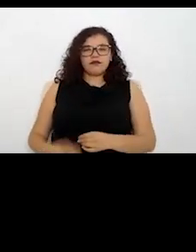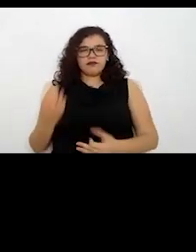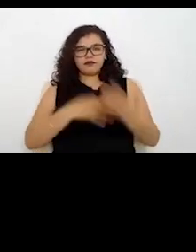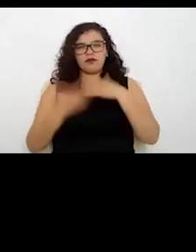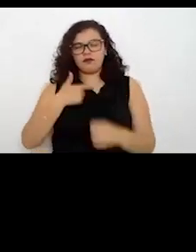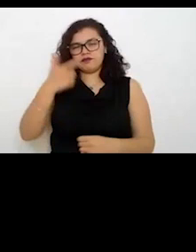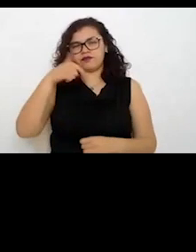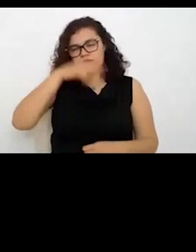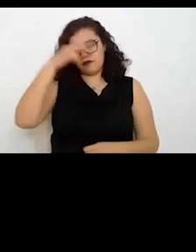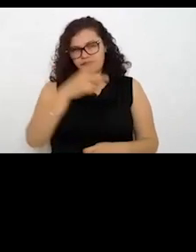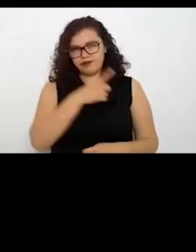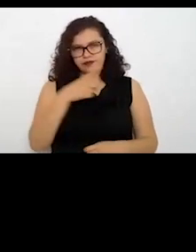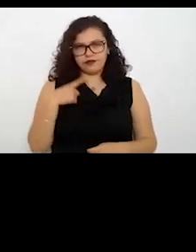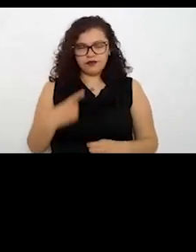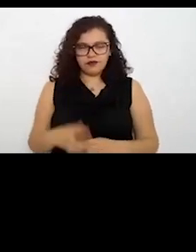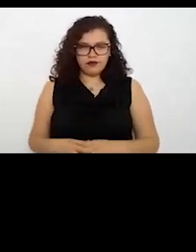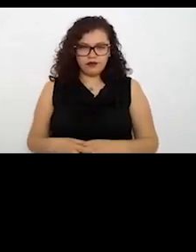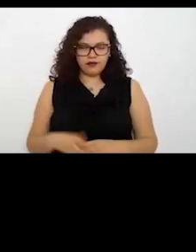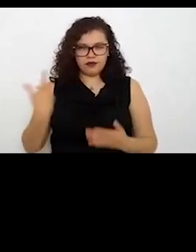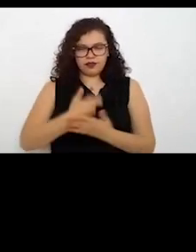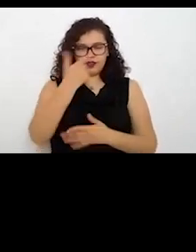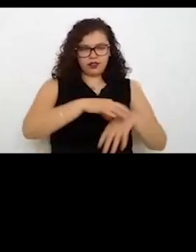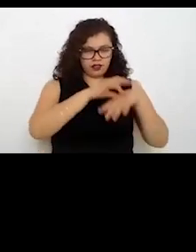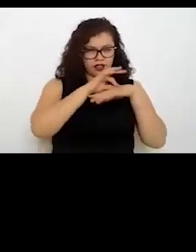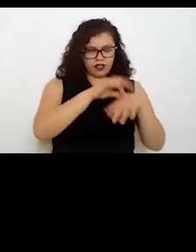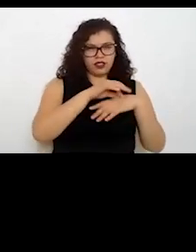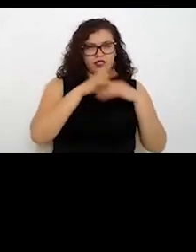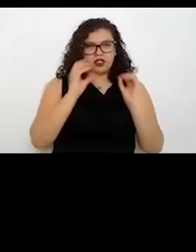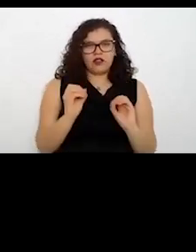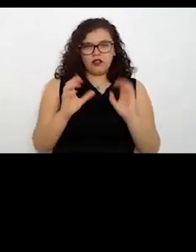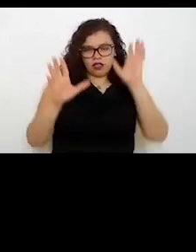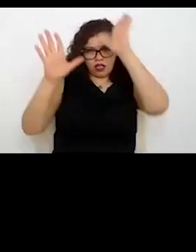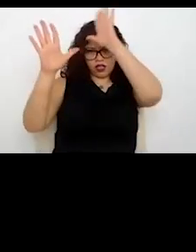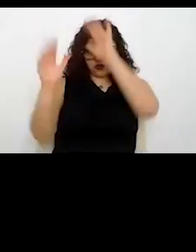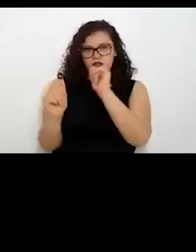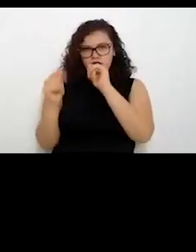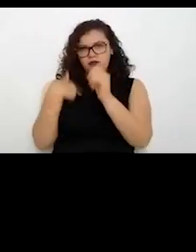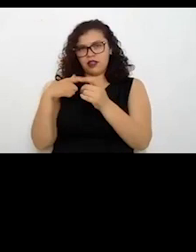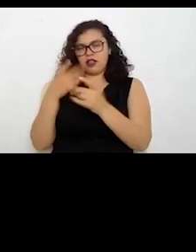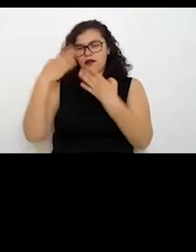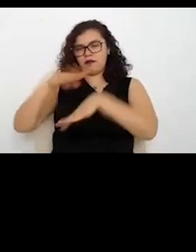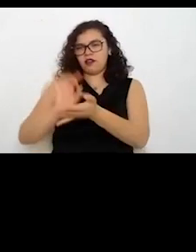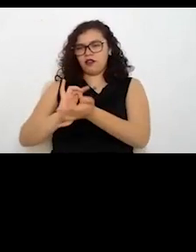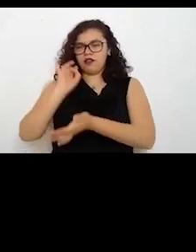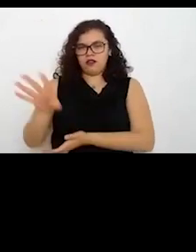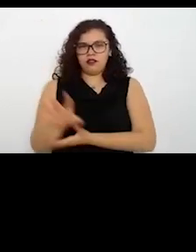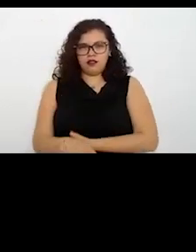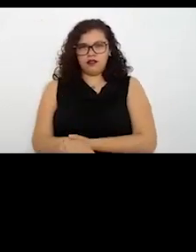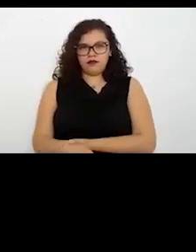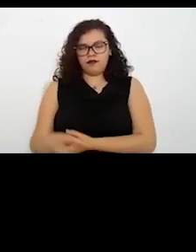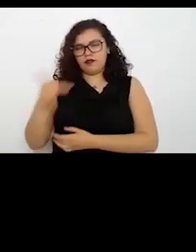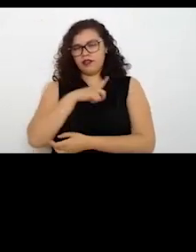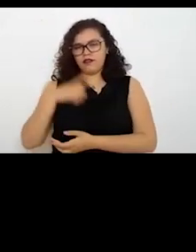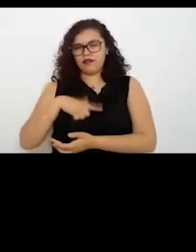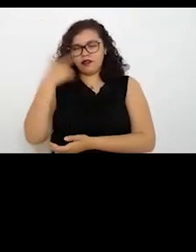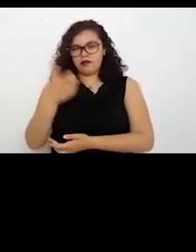pagar, ya como decía Juan, en efectivo o que se haya pactado que se haga una transferencia bancaria. Tiene que ser en pesos mexicanos